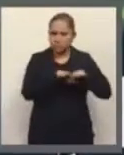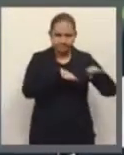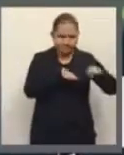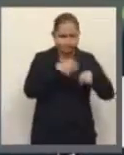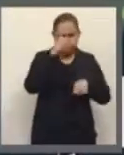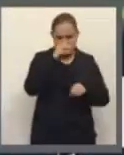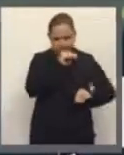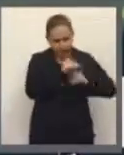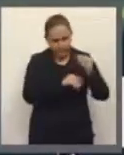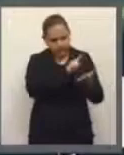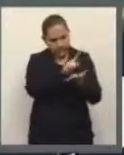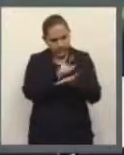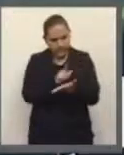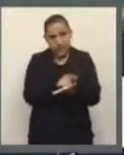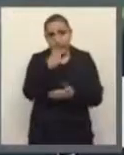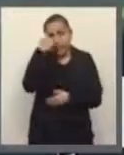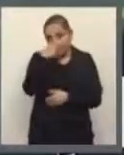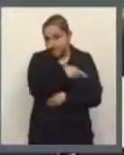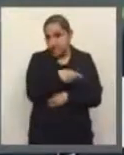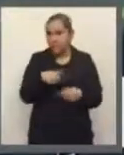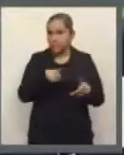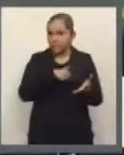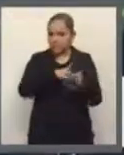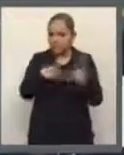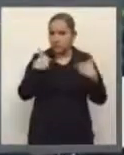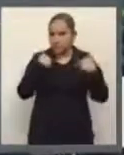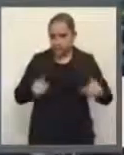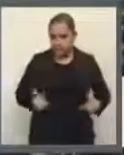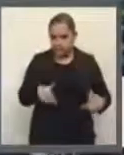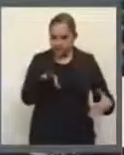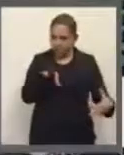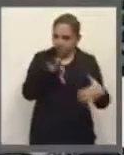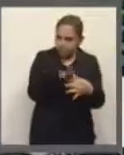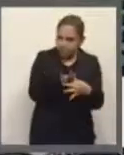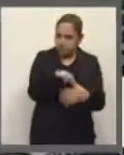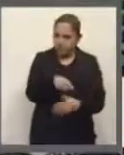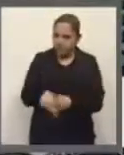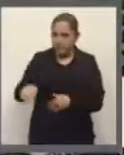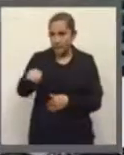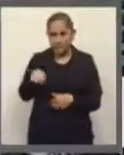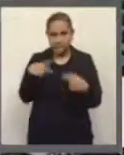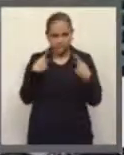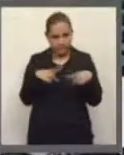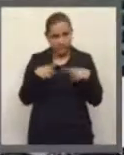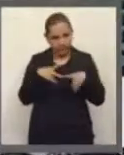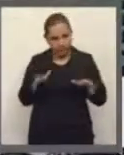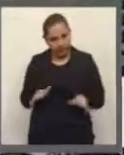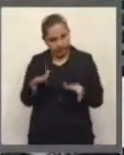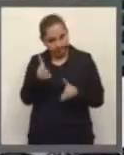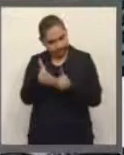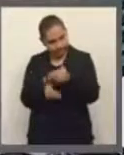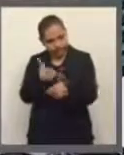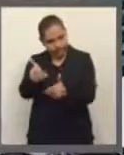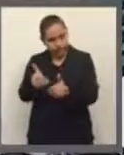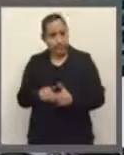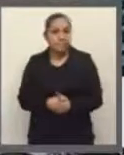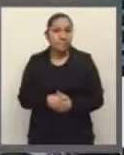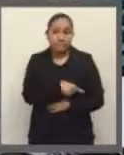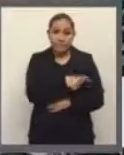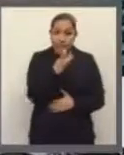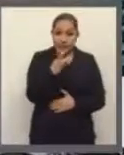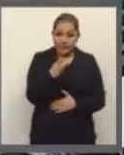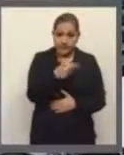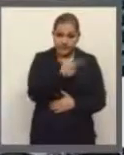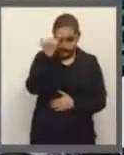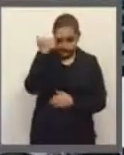un desarrollo económico basado en las personas. Esta iniciativa cumple con este propósito para el bien